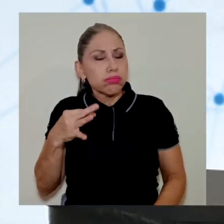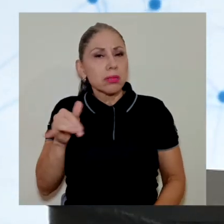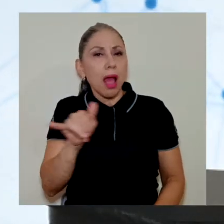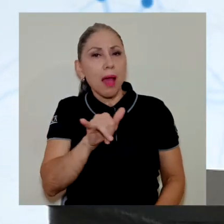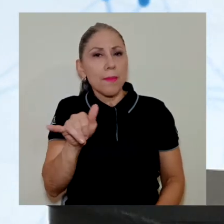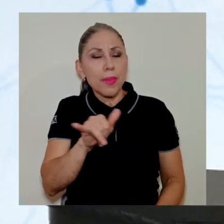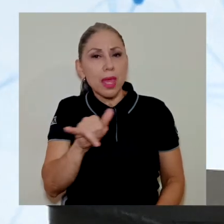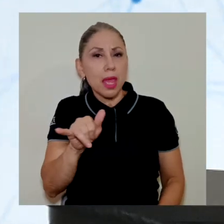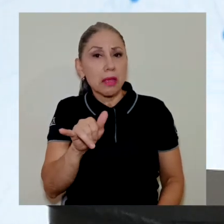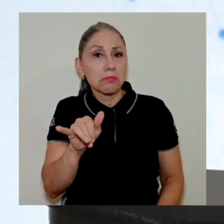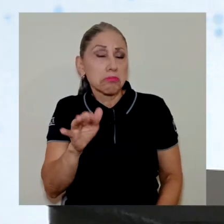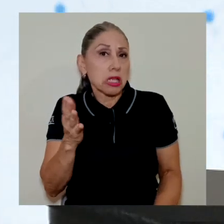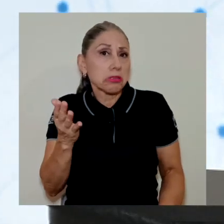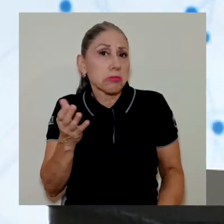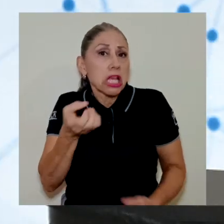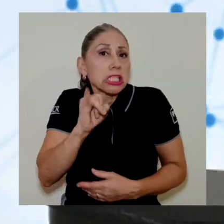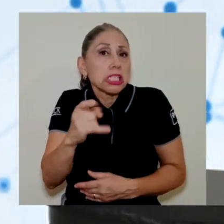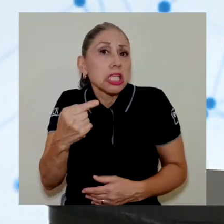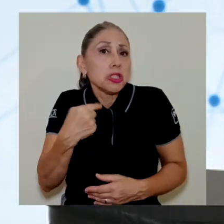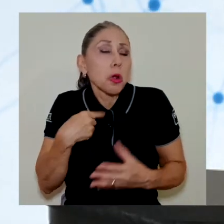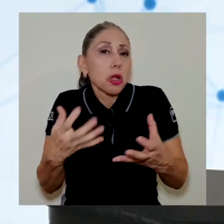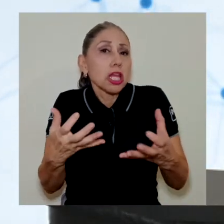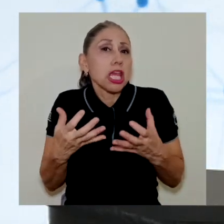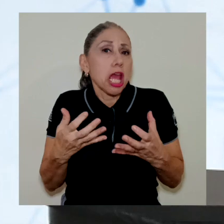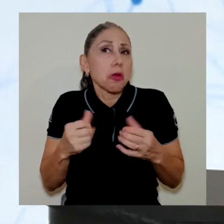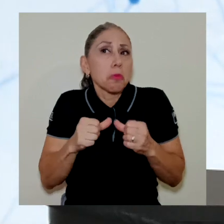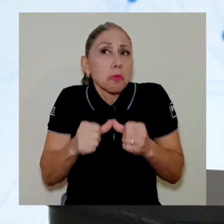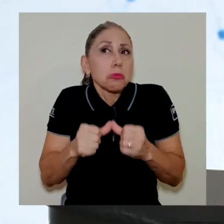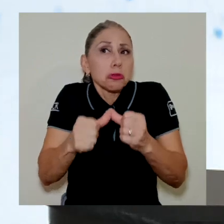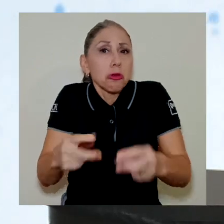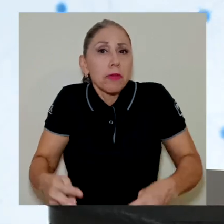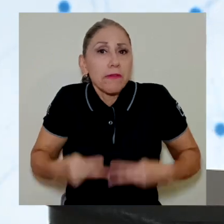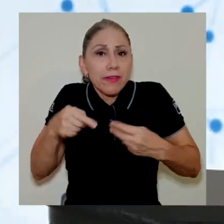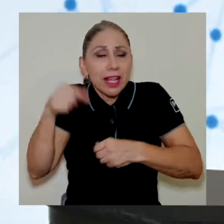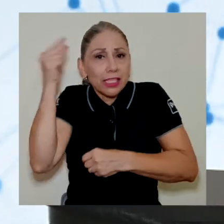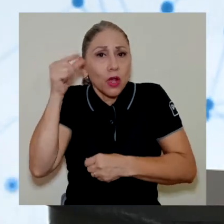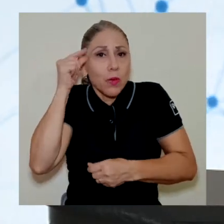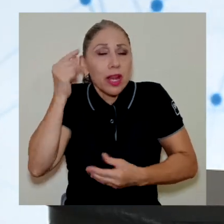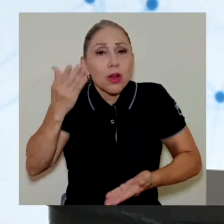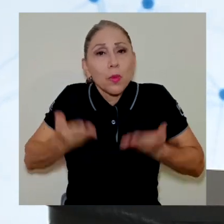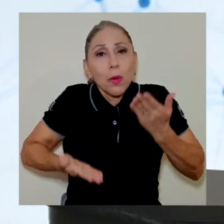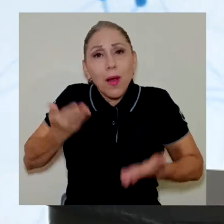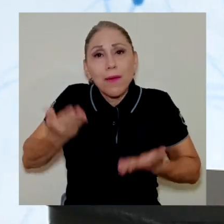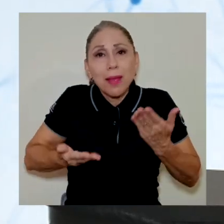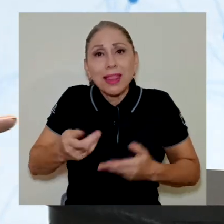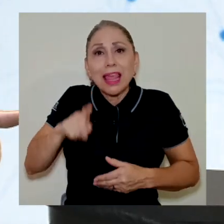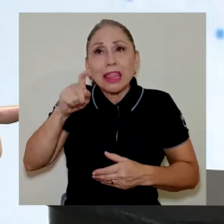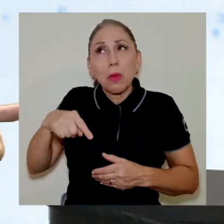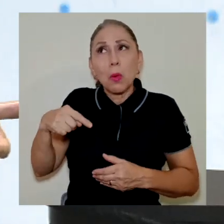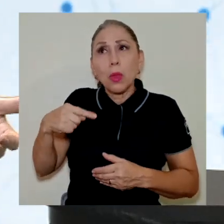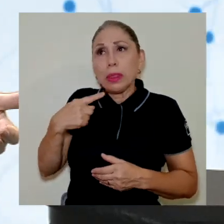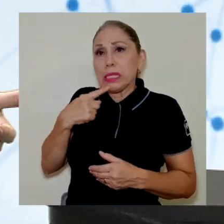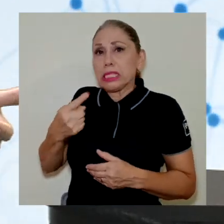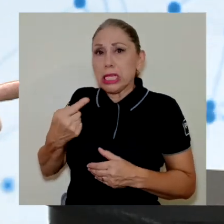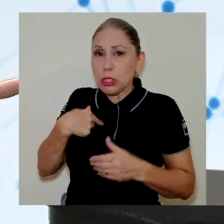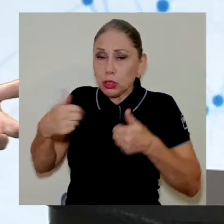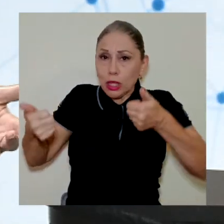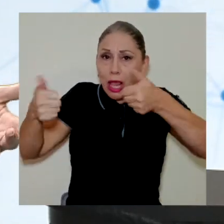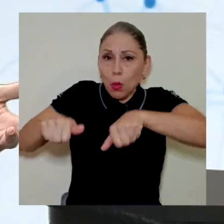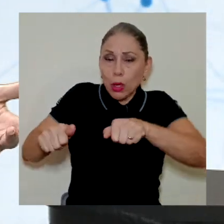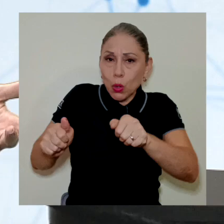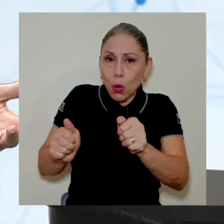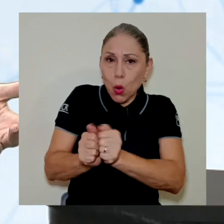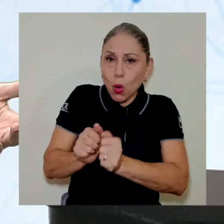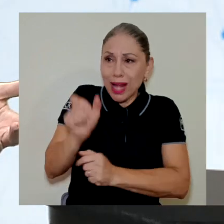también, pues si yo quiero sobrevivir en este gobierno, probablemente tengo que estar planteando que estoy de acuerdo con, ¿verdad?, con